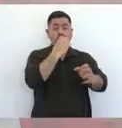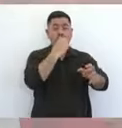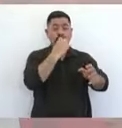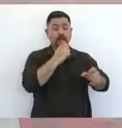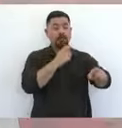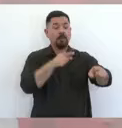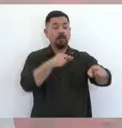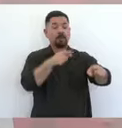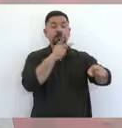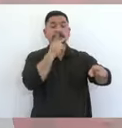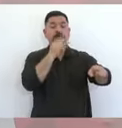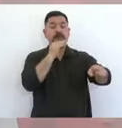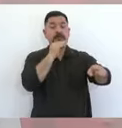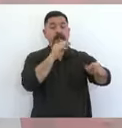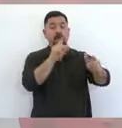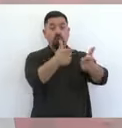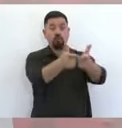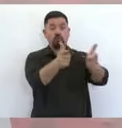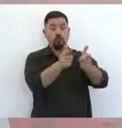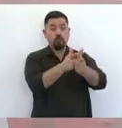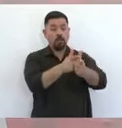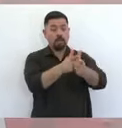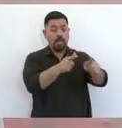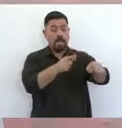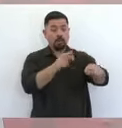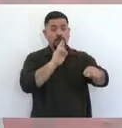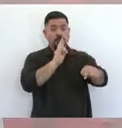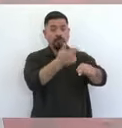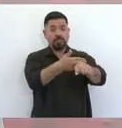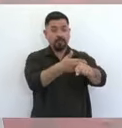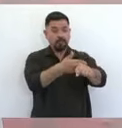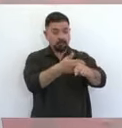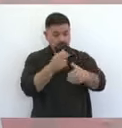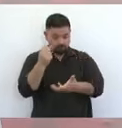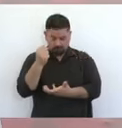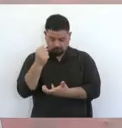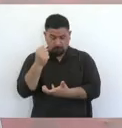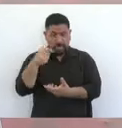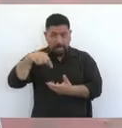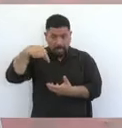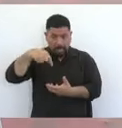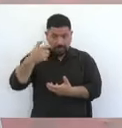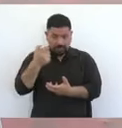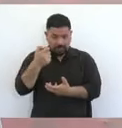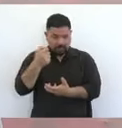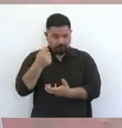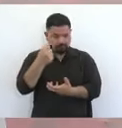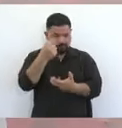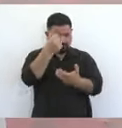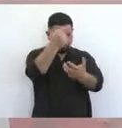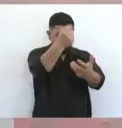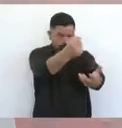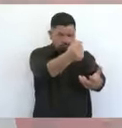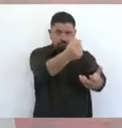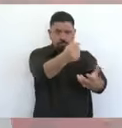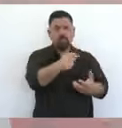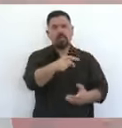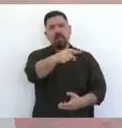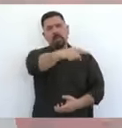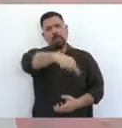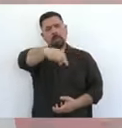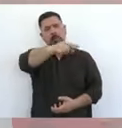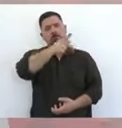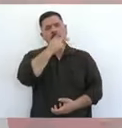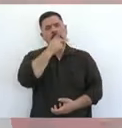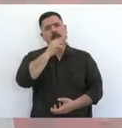familia, donde hay una escuela, para que con ese presupuesto, en la asamblea de